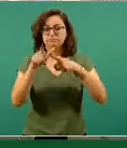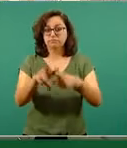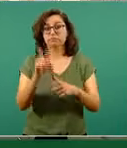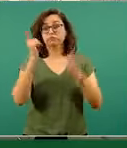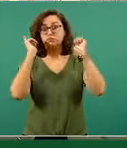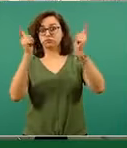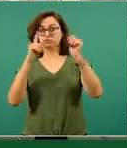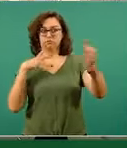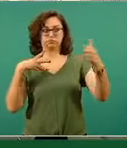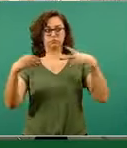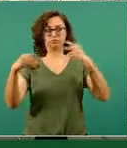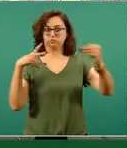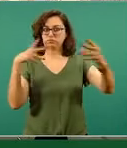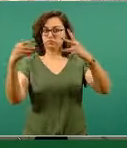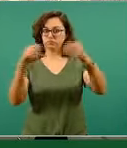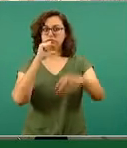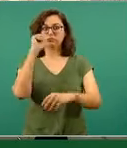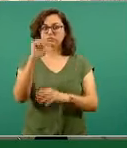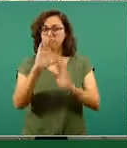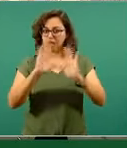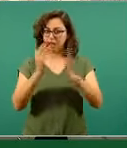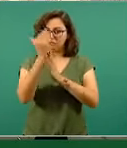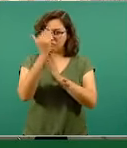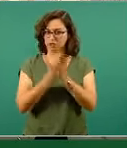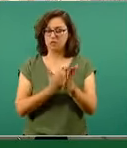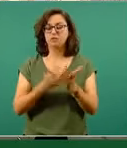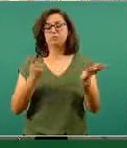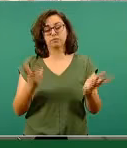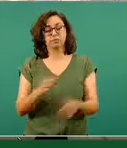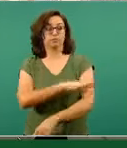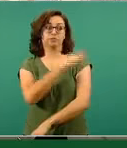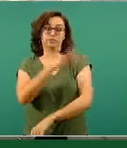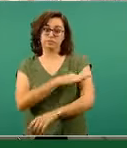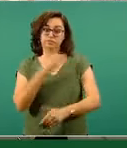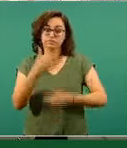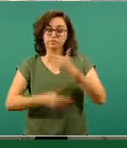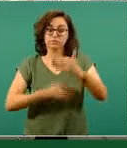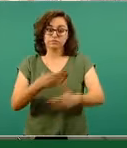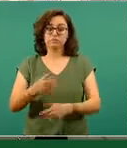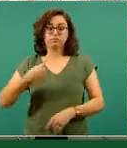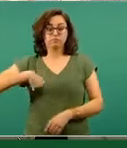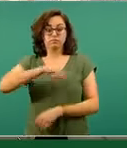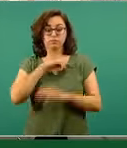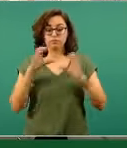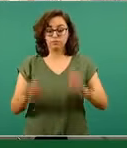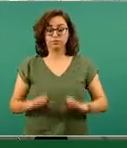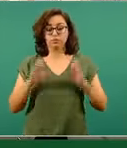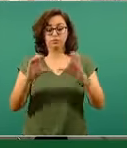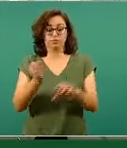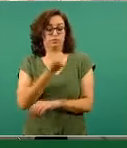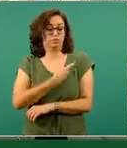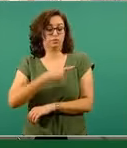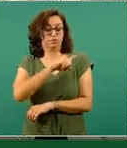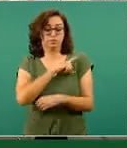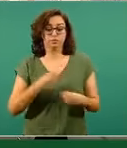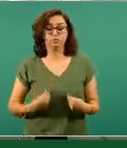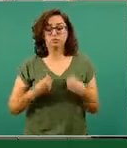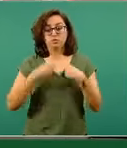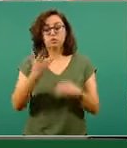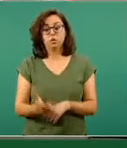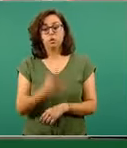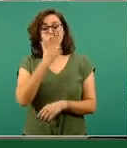y nosotros seguiremos trabajando para cuidar lo más valioso que tenemos, es la salud y la vida de los habitantes de este